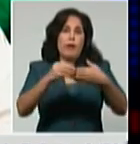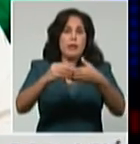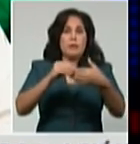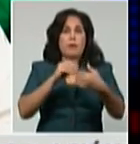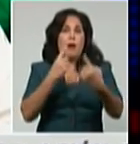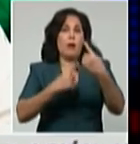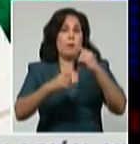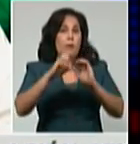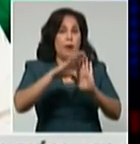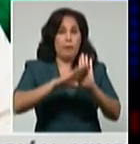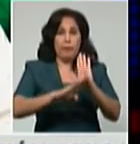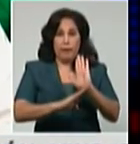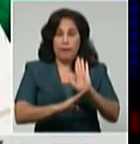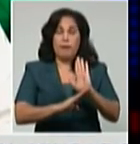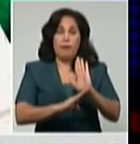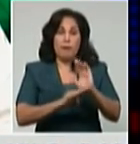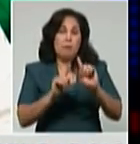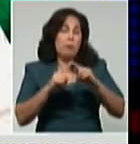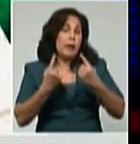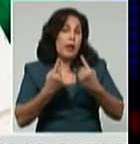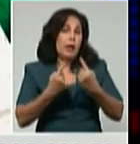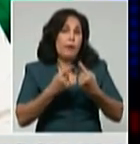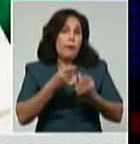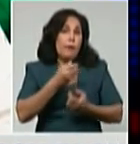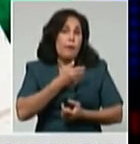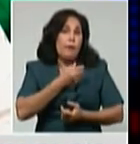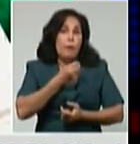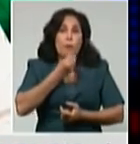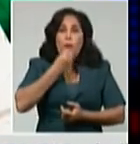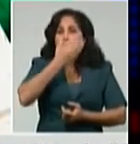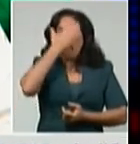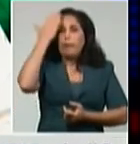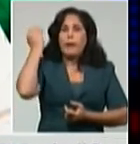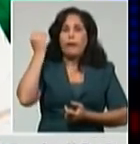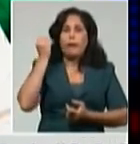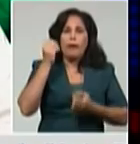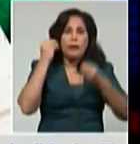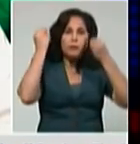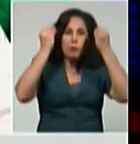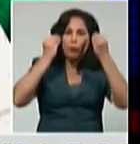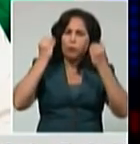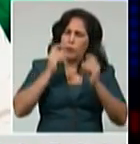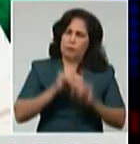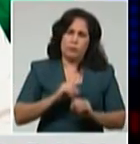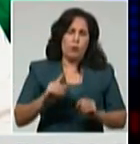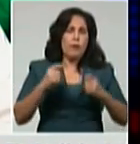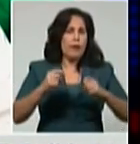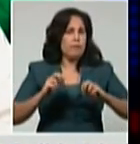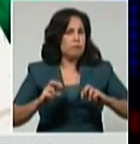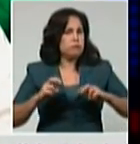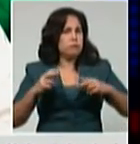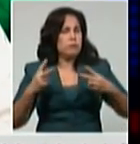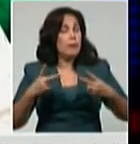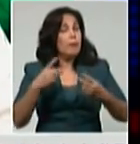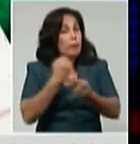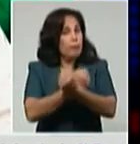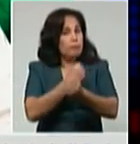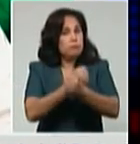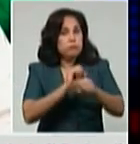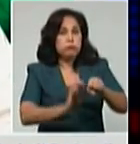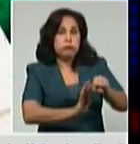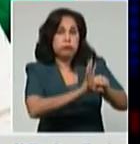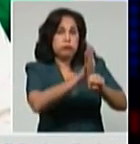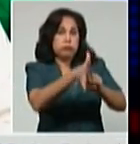medidas, pero nunca perdemos la oportunidad de reiterar el peligro, el riesgo